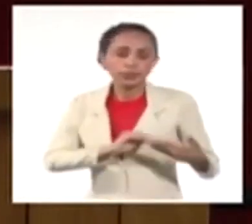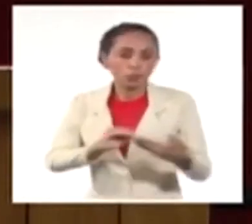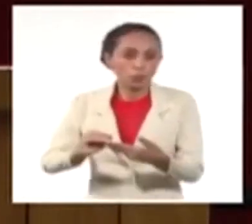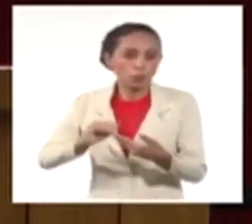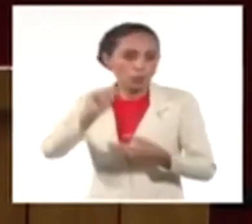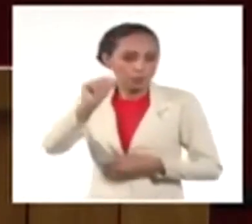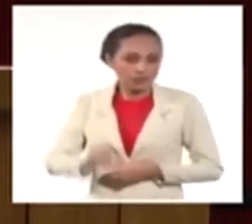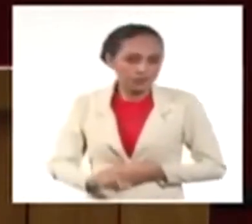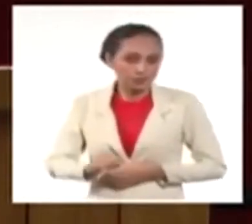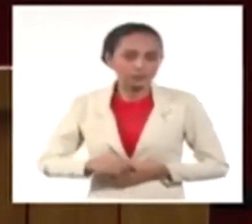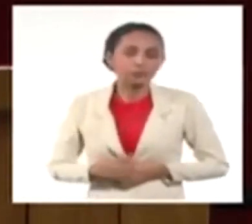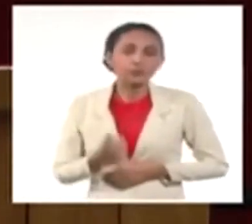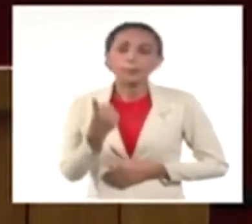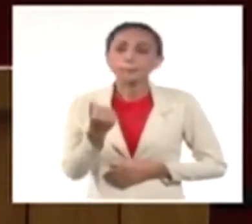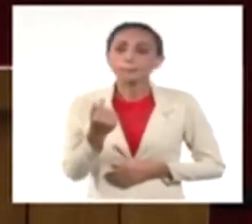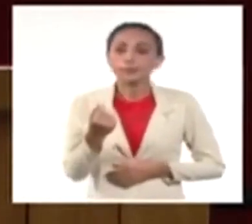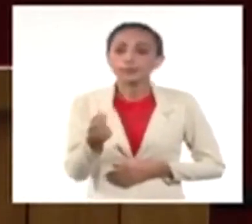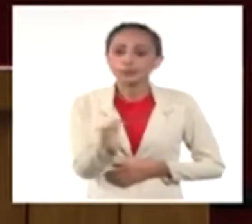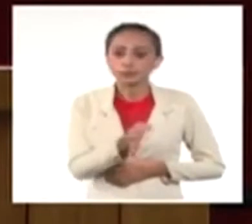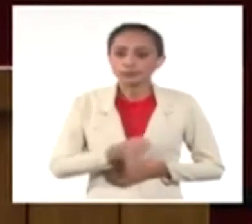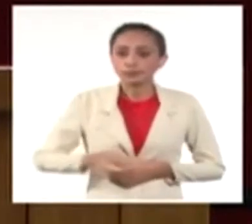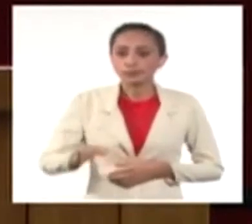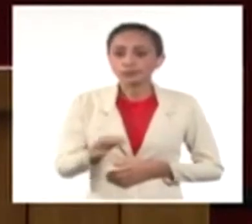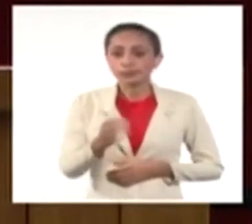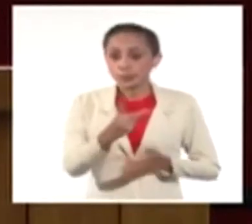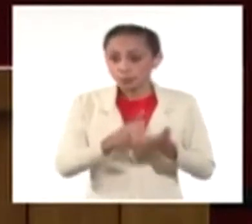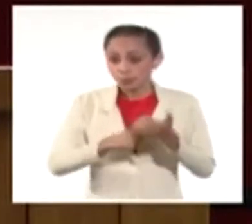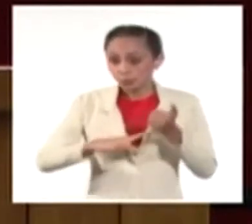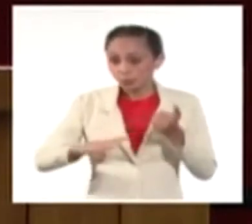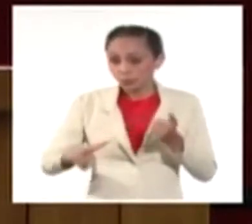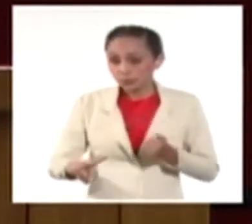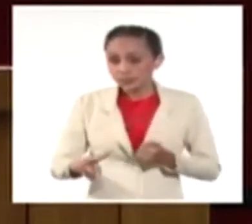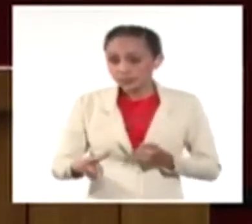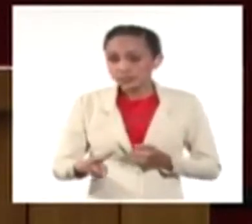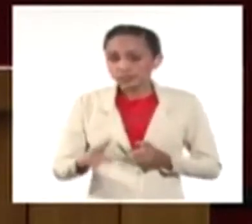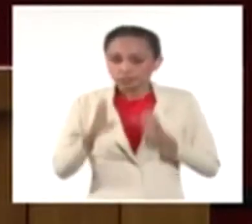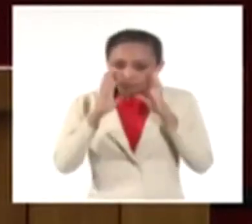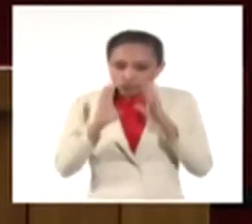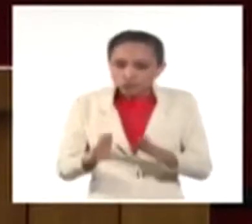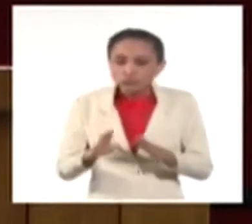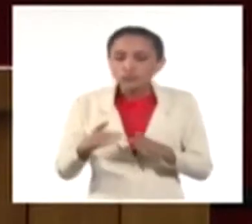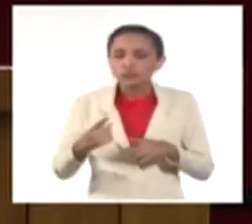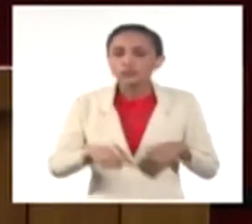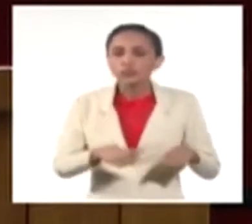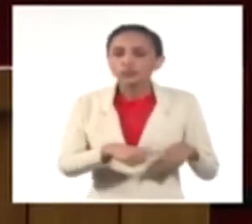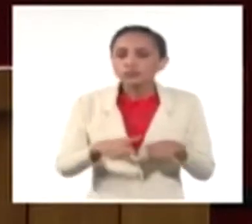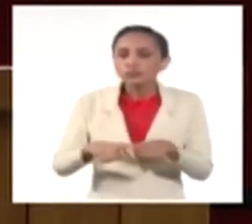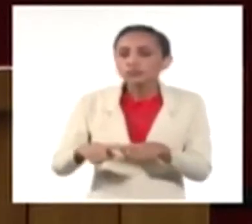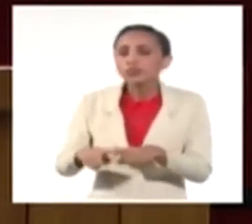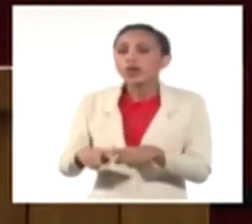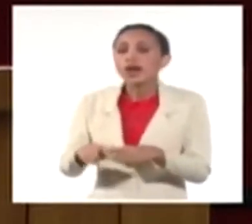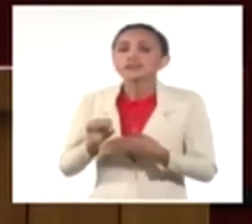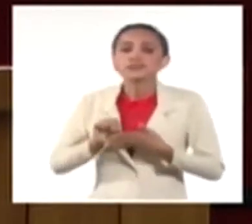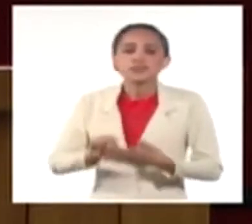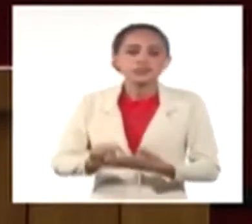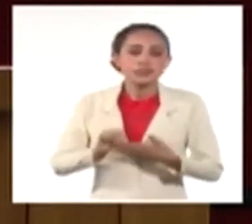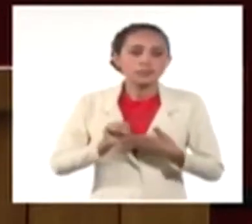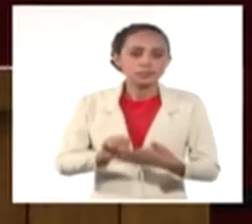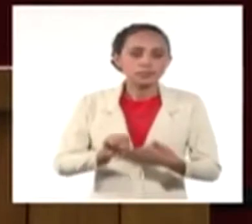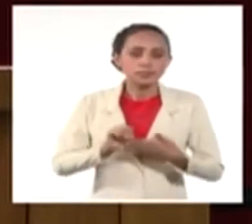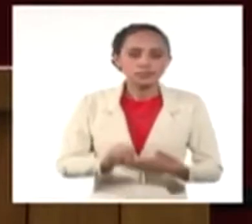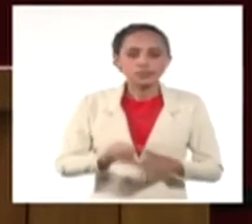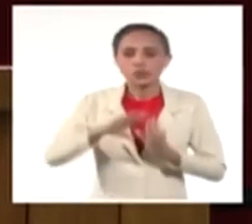los presupuestos de los municipios y las provincias se concentra la materialización de los servicios y